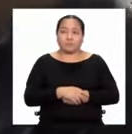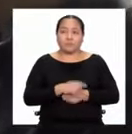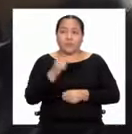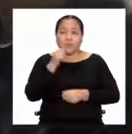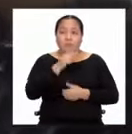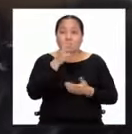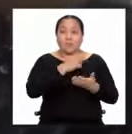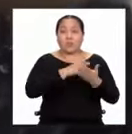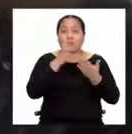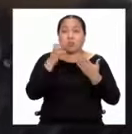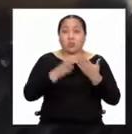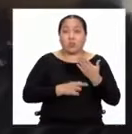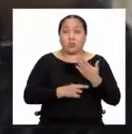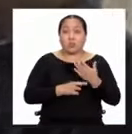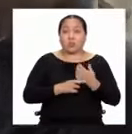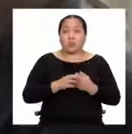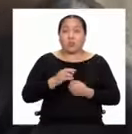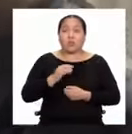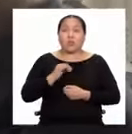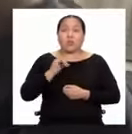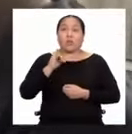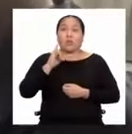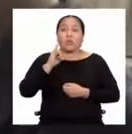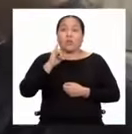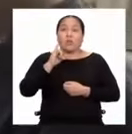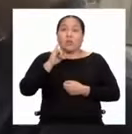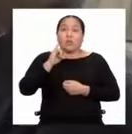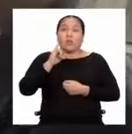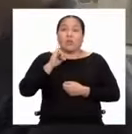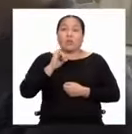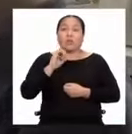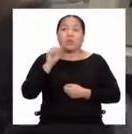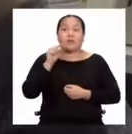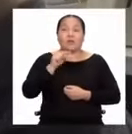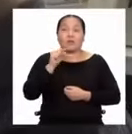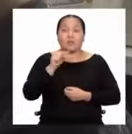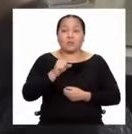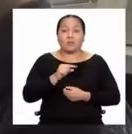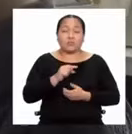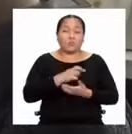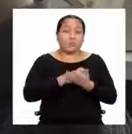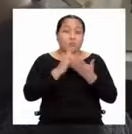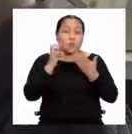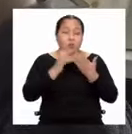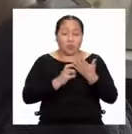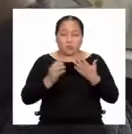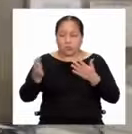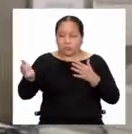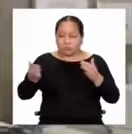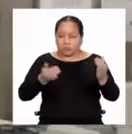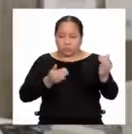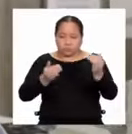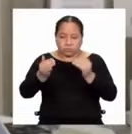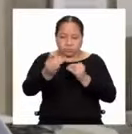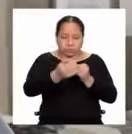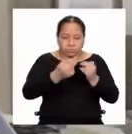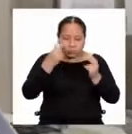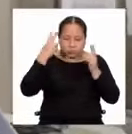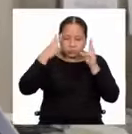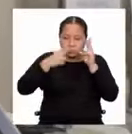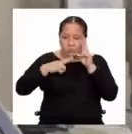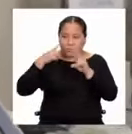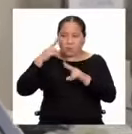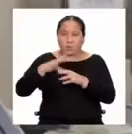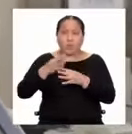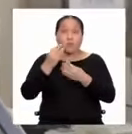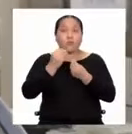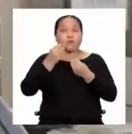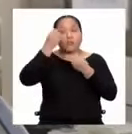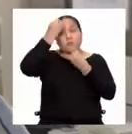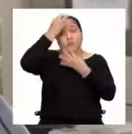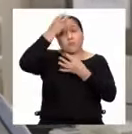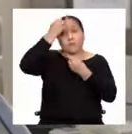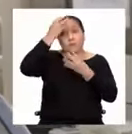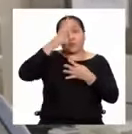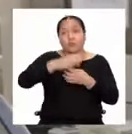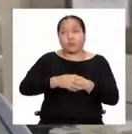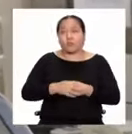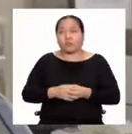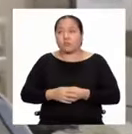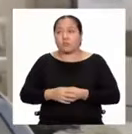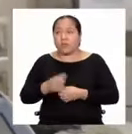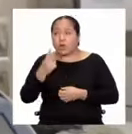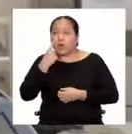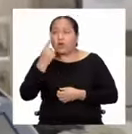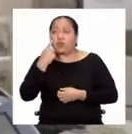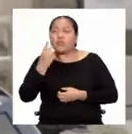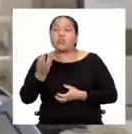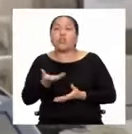Este proyecto Genographic de la National Geographic es una iniciativa para poder juntar mucha gente que está trabajando en lo mismo, que conocer los